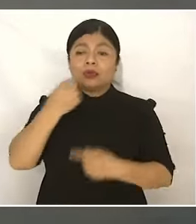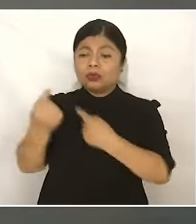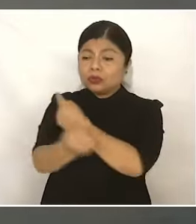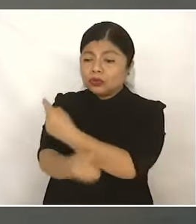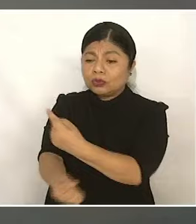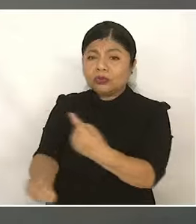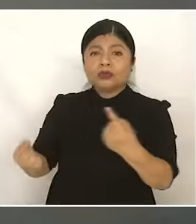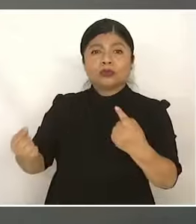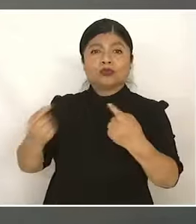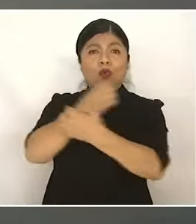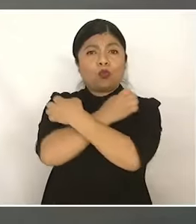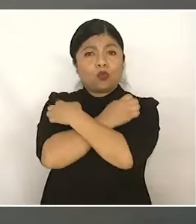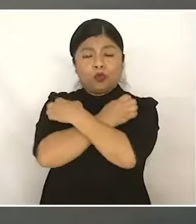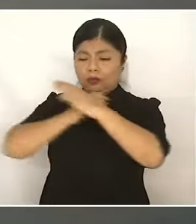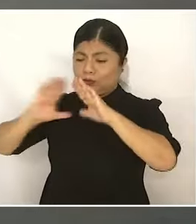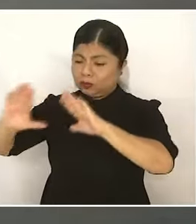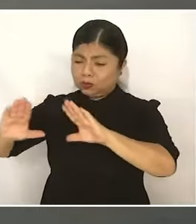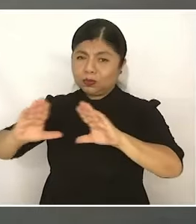rico hacendado.